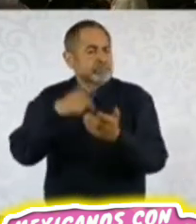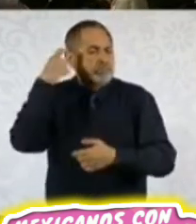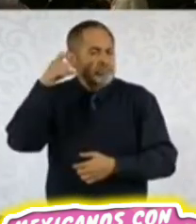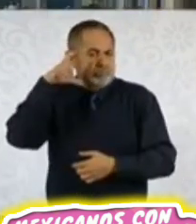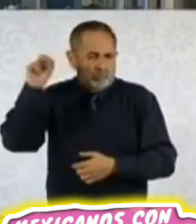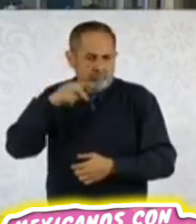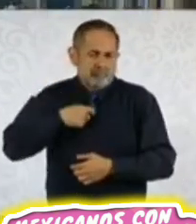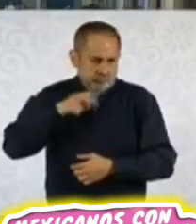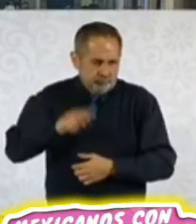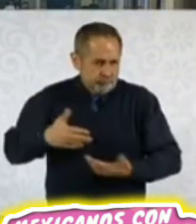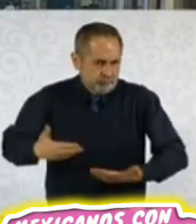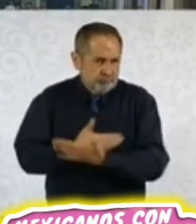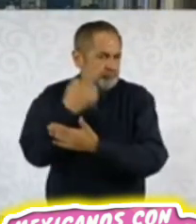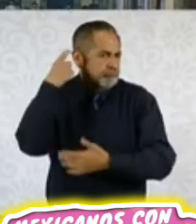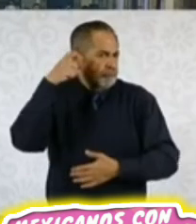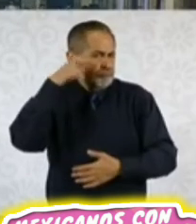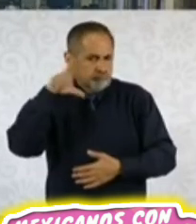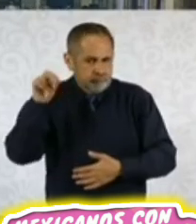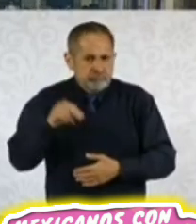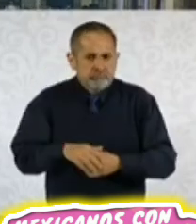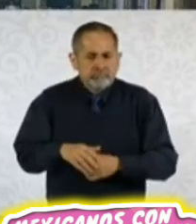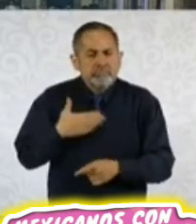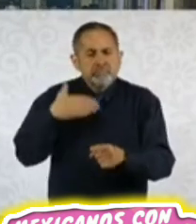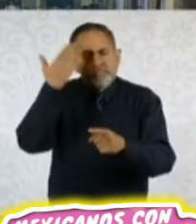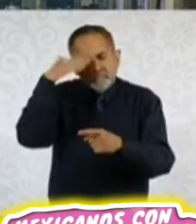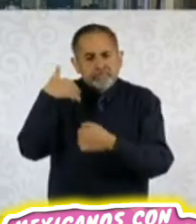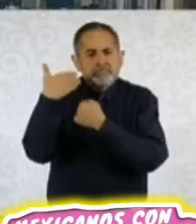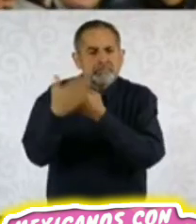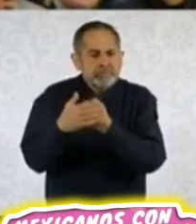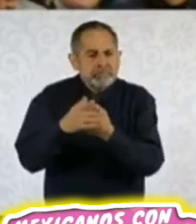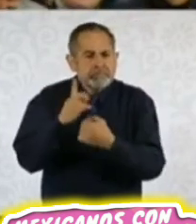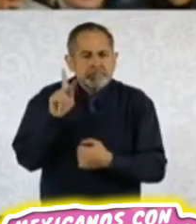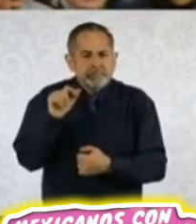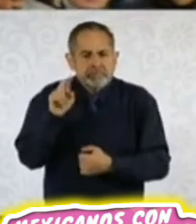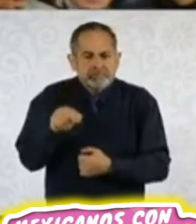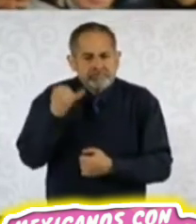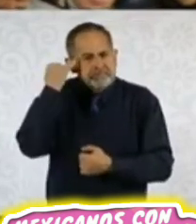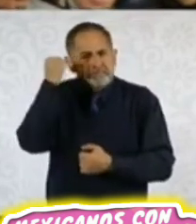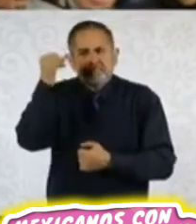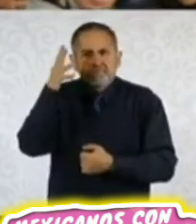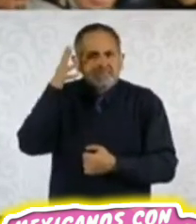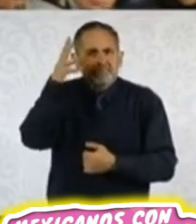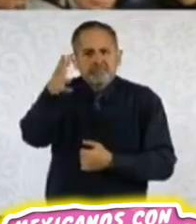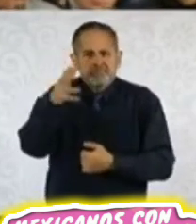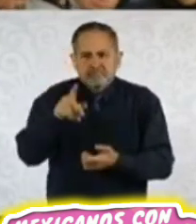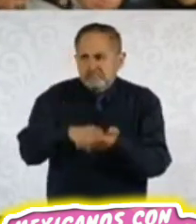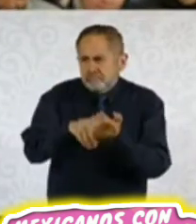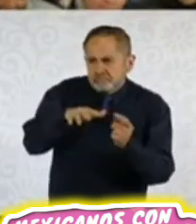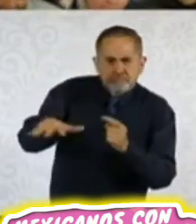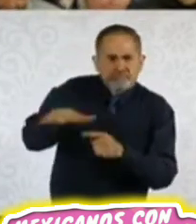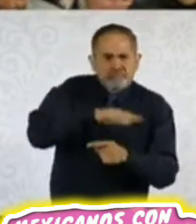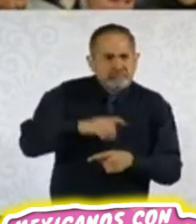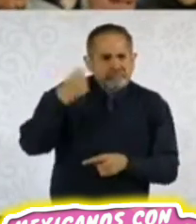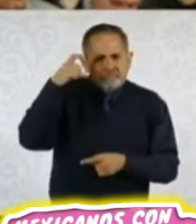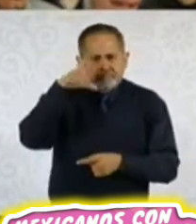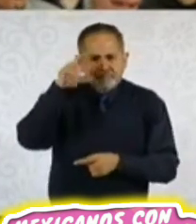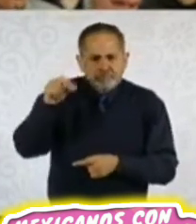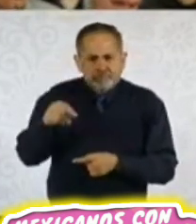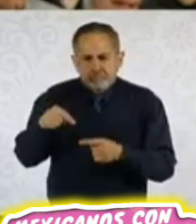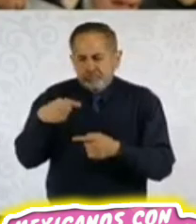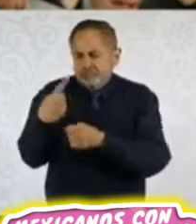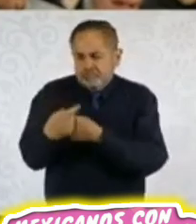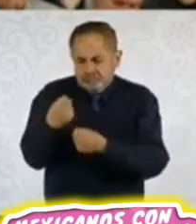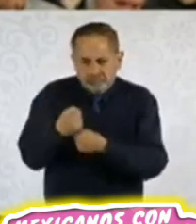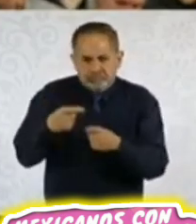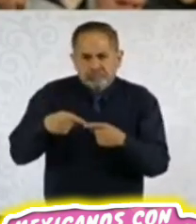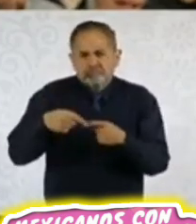de Quintana Roo, saber qué plan hay para el Estado en el próximo año o